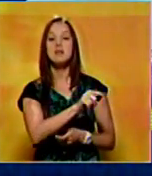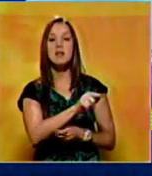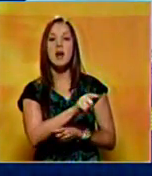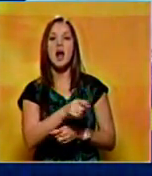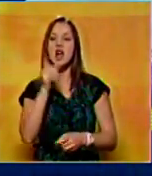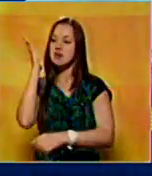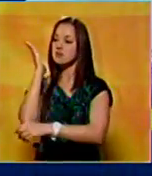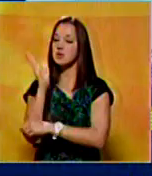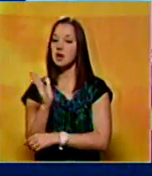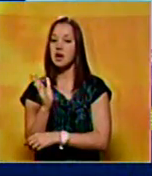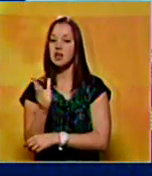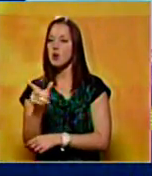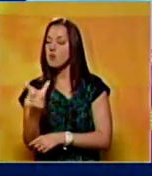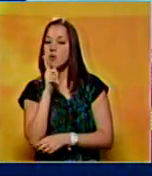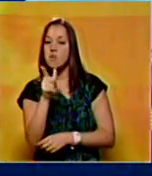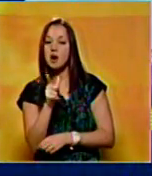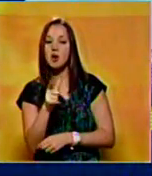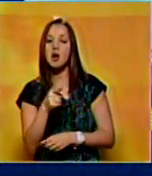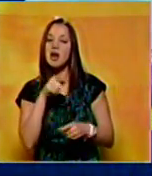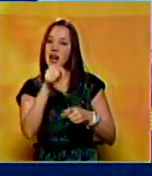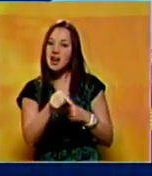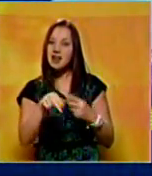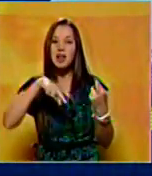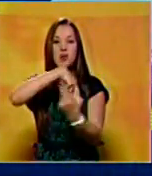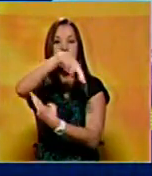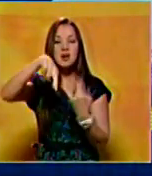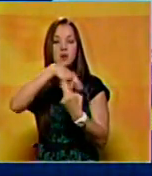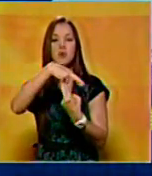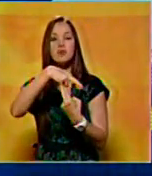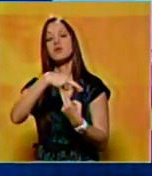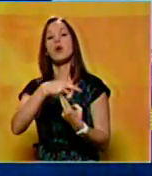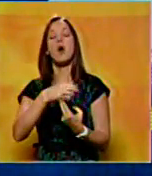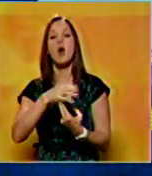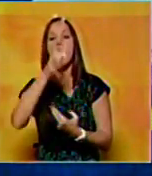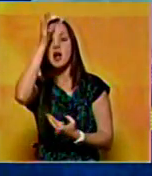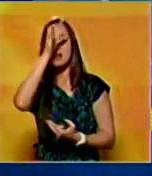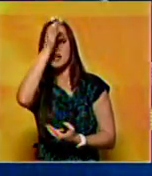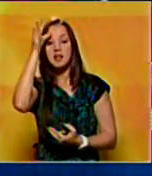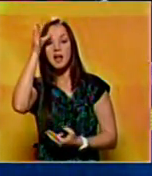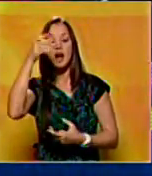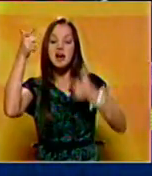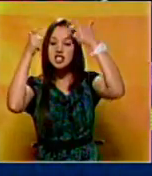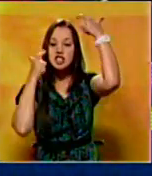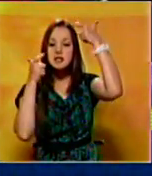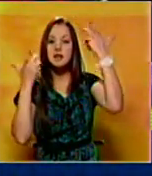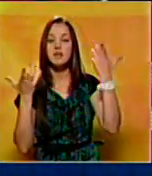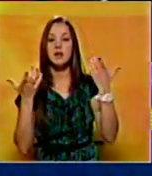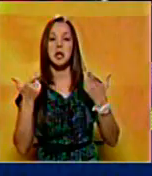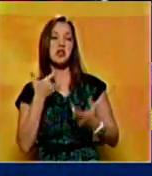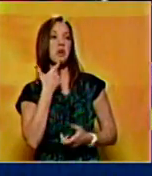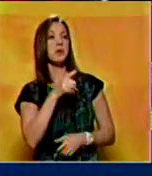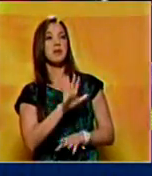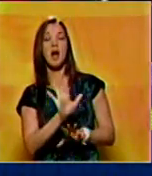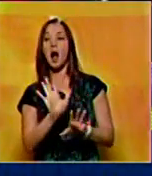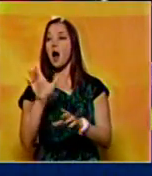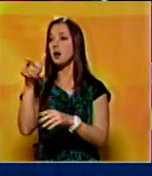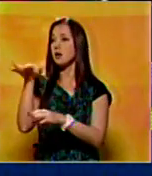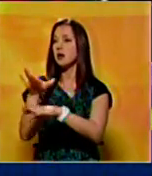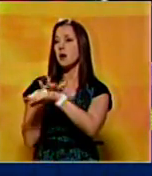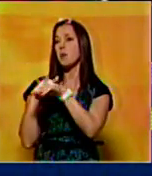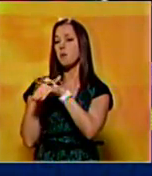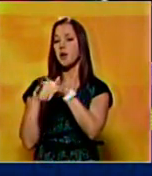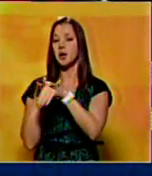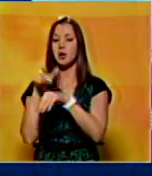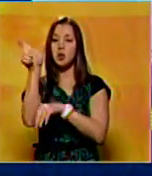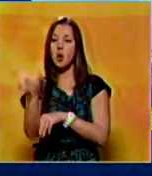democrática, humanista, cristiana y chavista. Así de sencillo. Yo no voy a estar, no, que si fue un chavista, que la que... No, lo